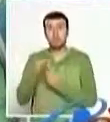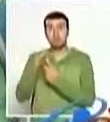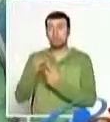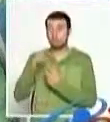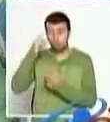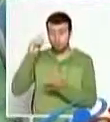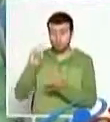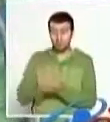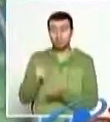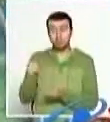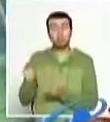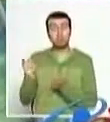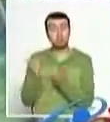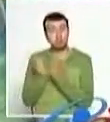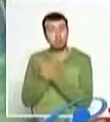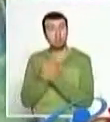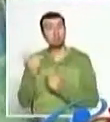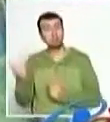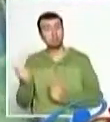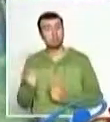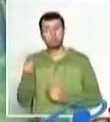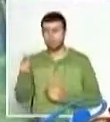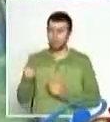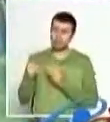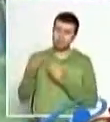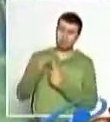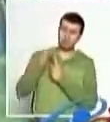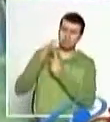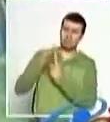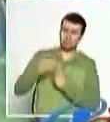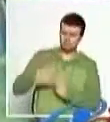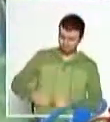en coloproctología, es decir, en intestino